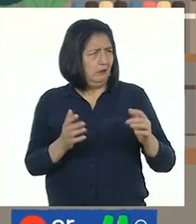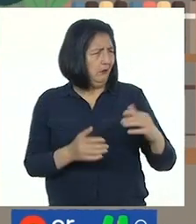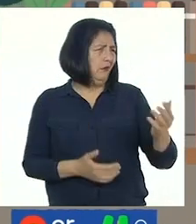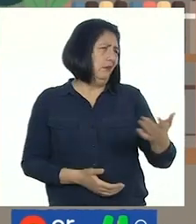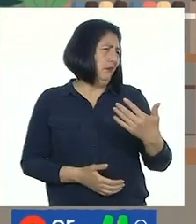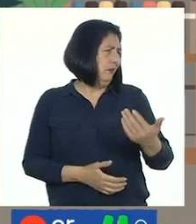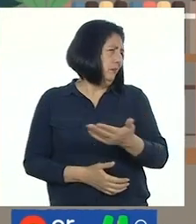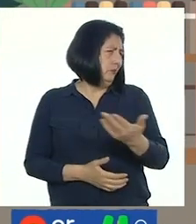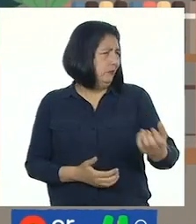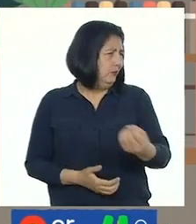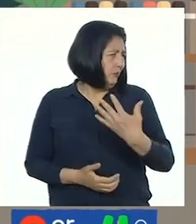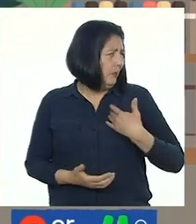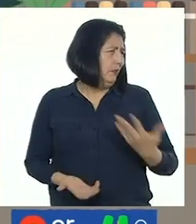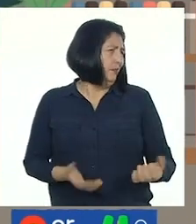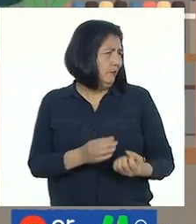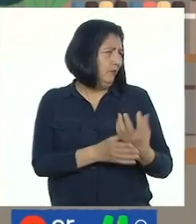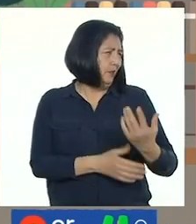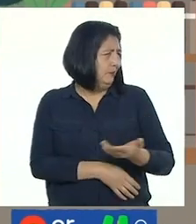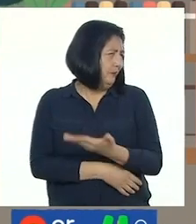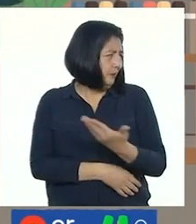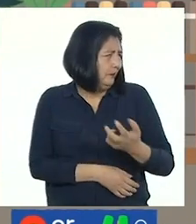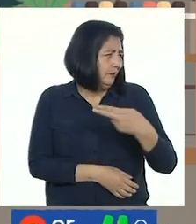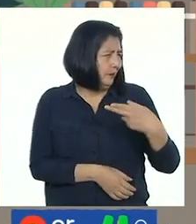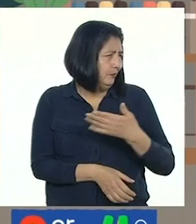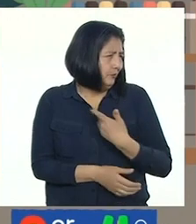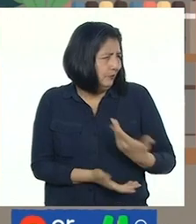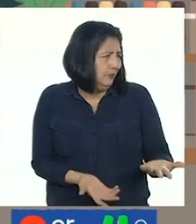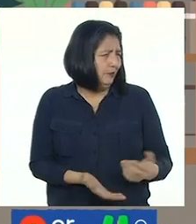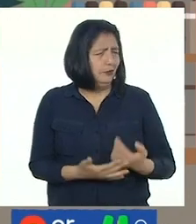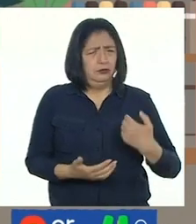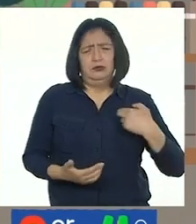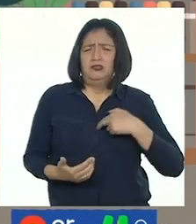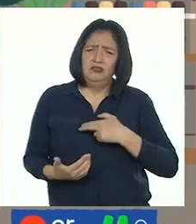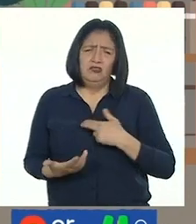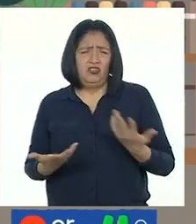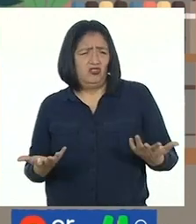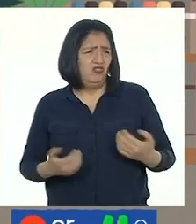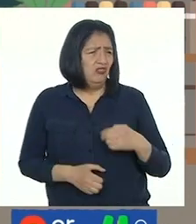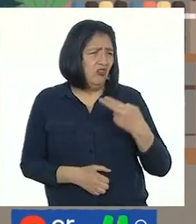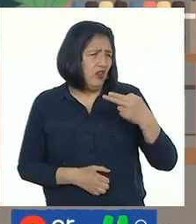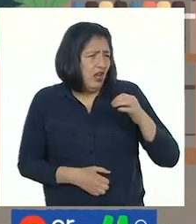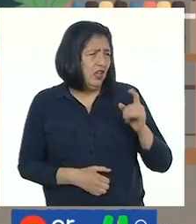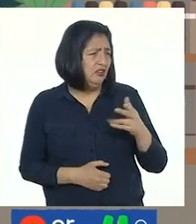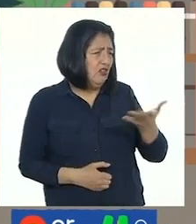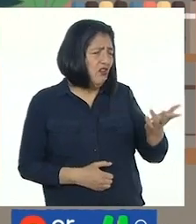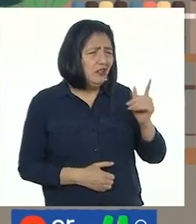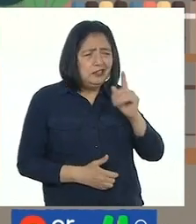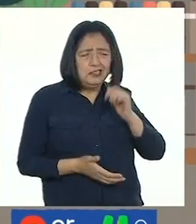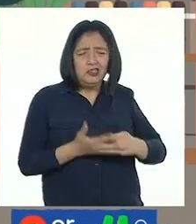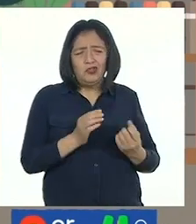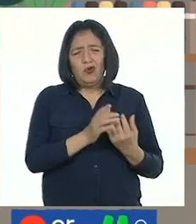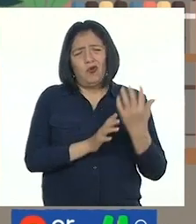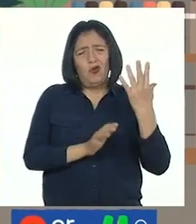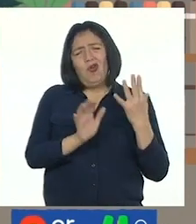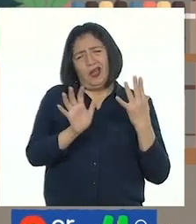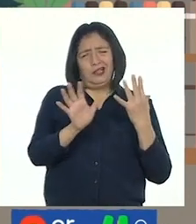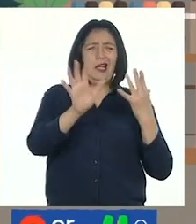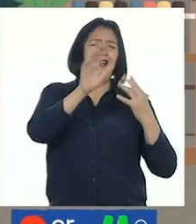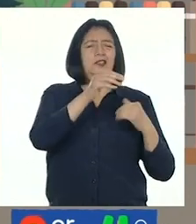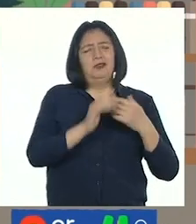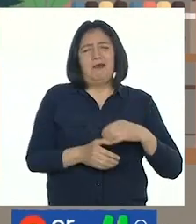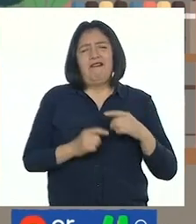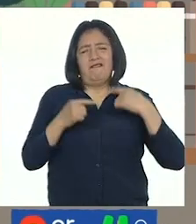¡Héctor, mira! ¡Nos ha dicho plantitas! Nosotros somos Héctor y Tito, los cactus más famosos